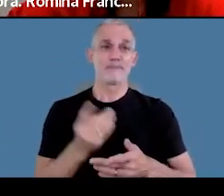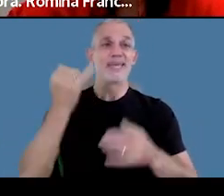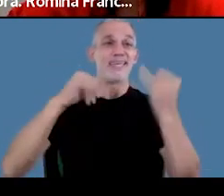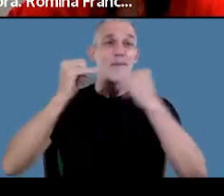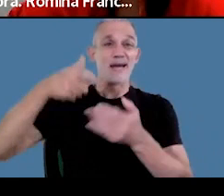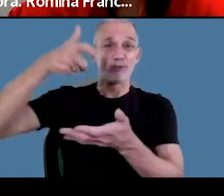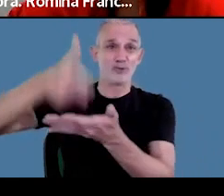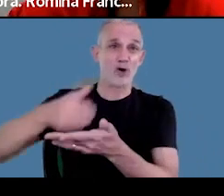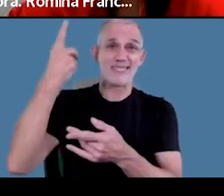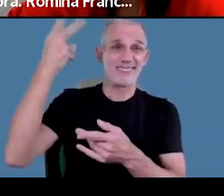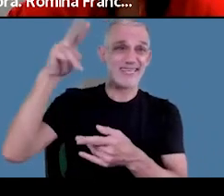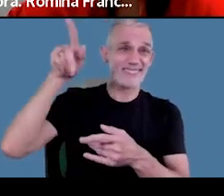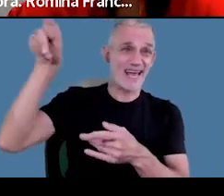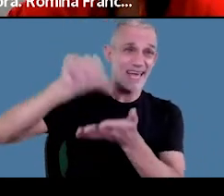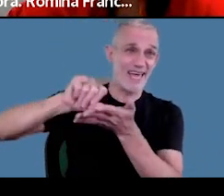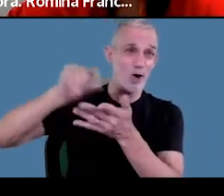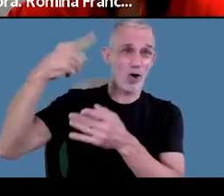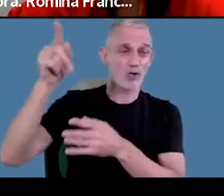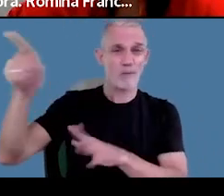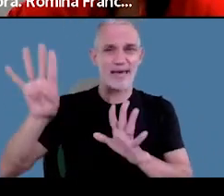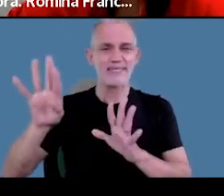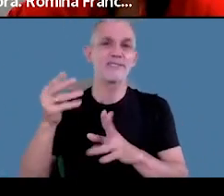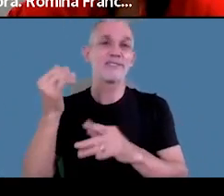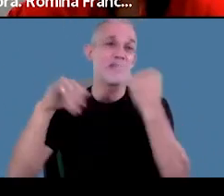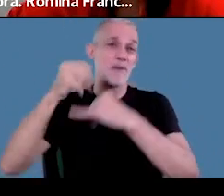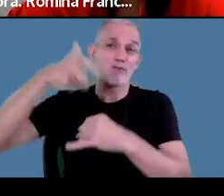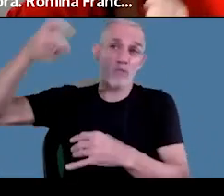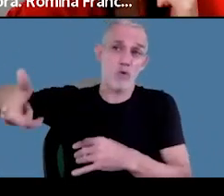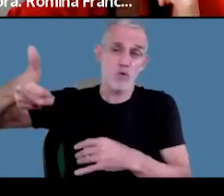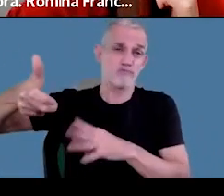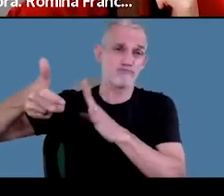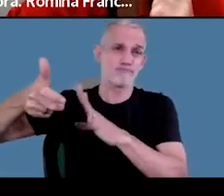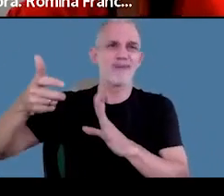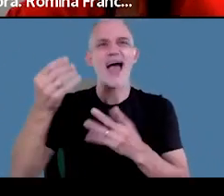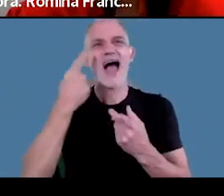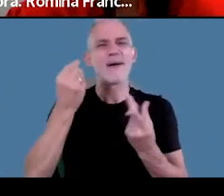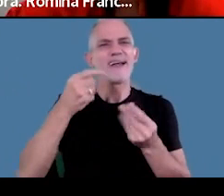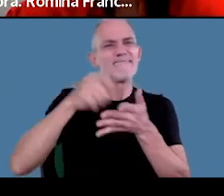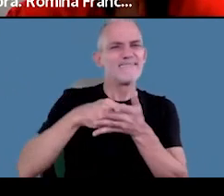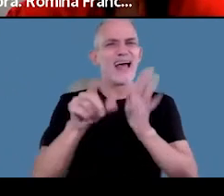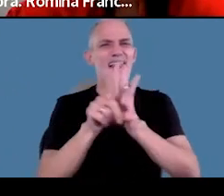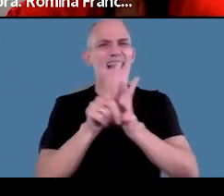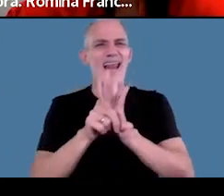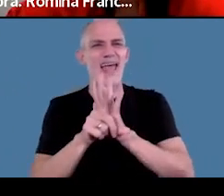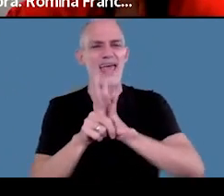Inversiones en el exterior, acá habría que corregirse en la ley respecto